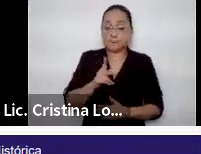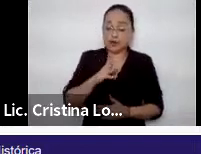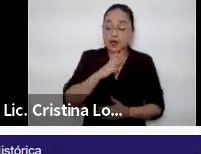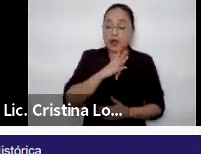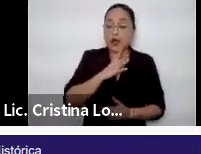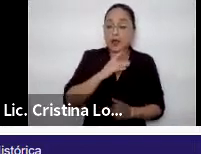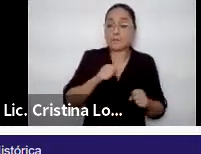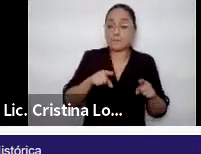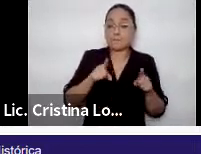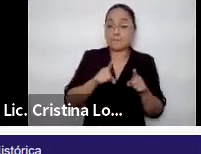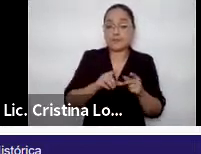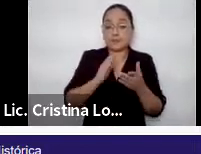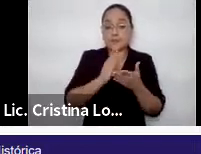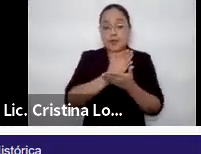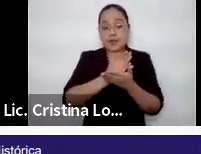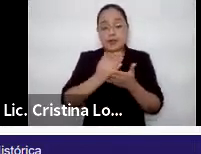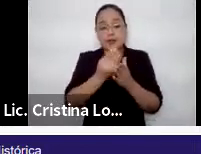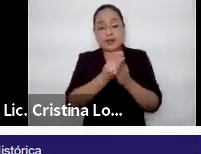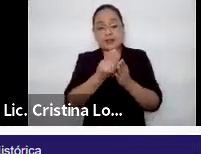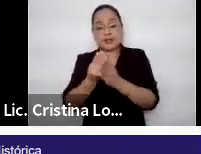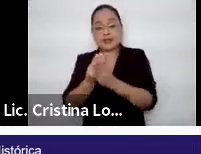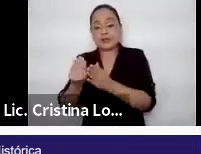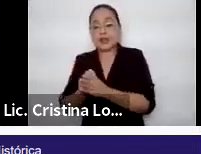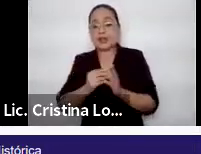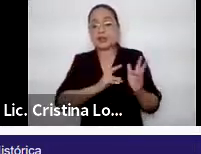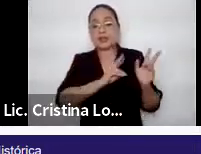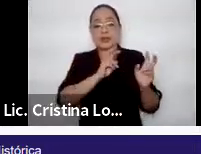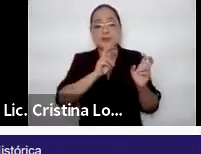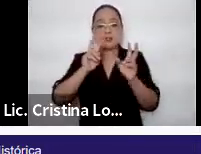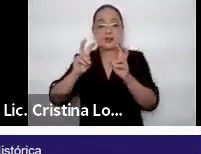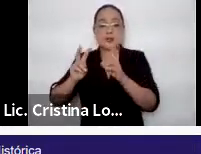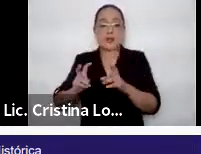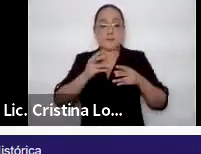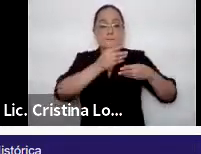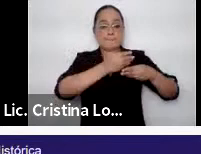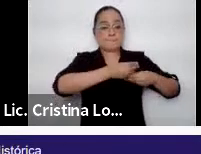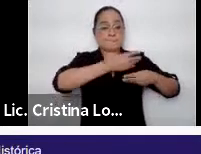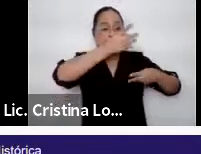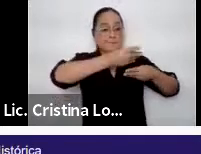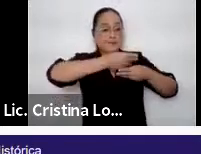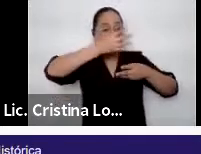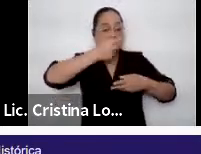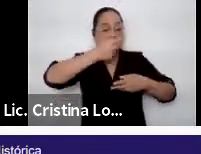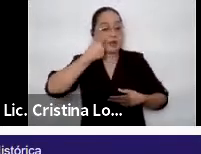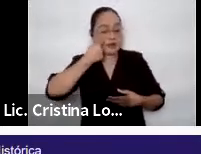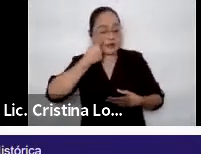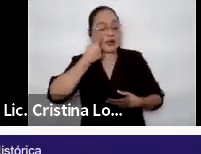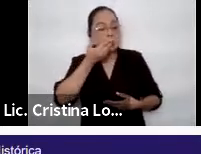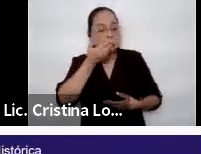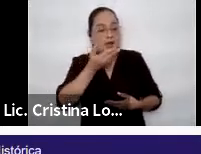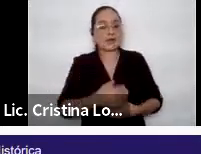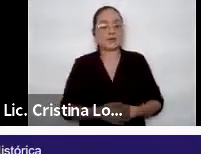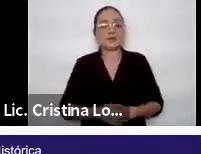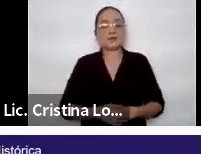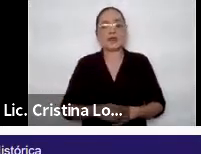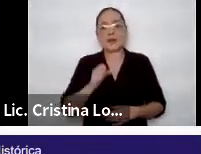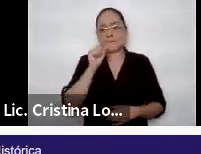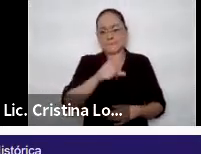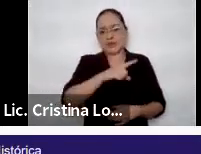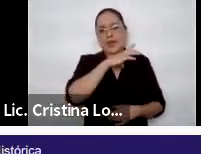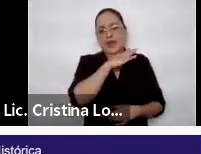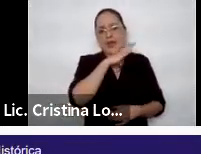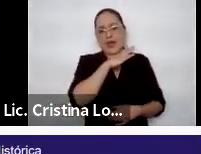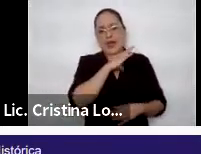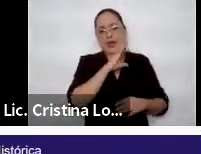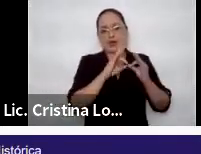clasificación por materias, vean, todas las materias, aquí las podemos ver. También tenemos un índice